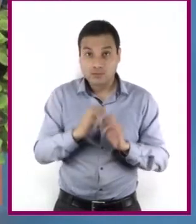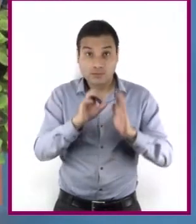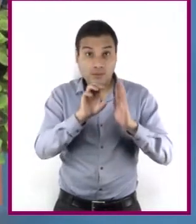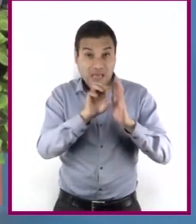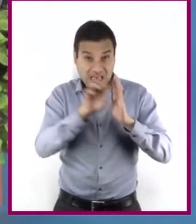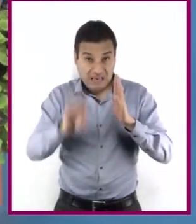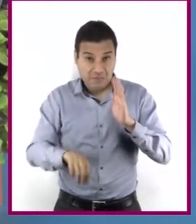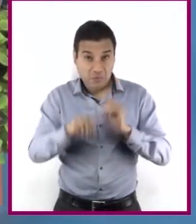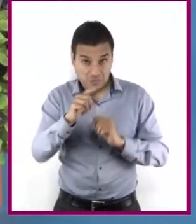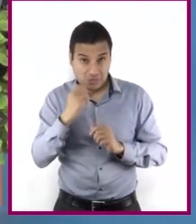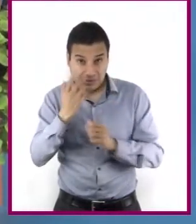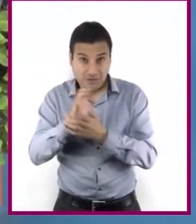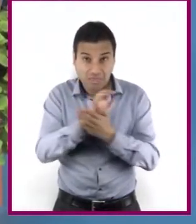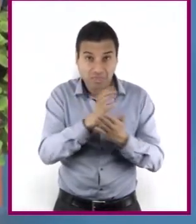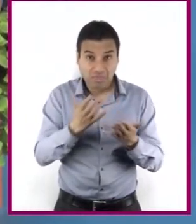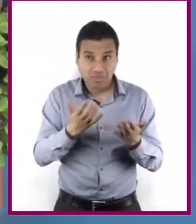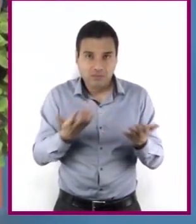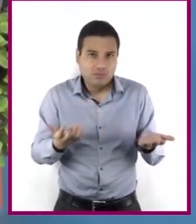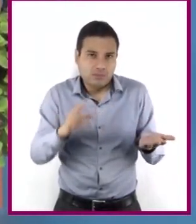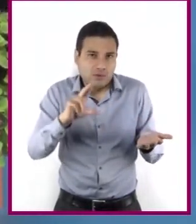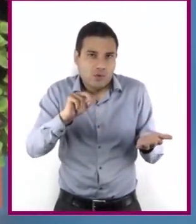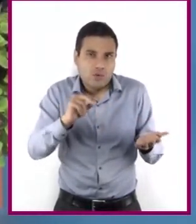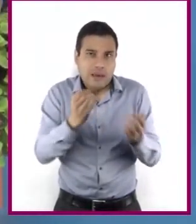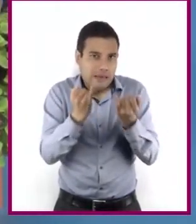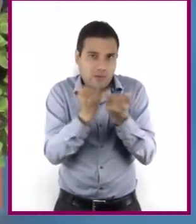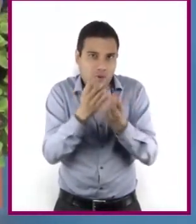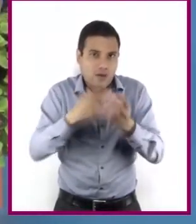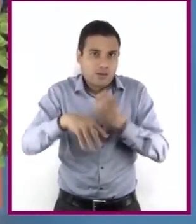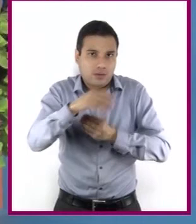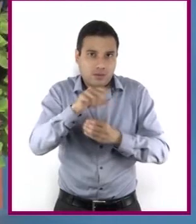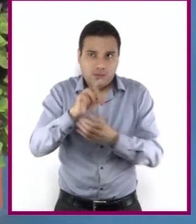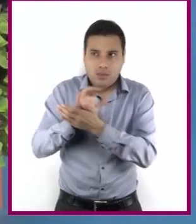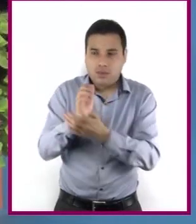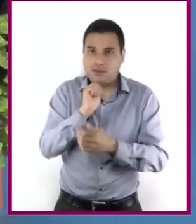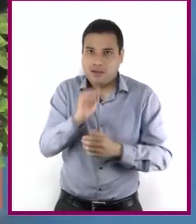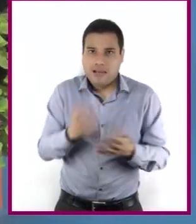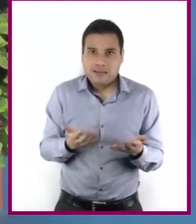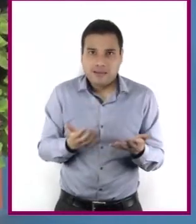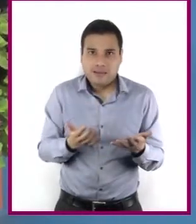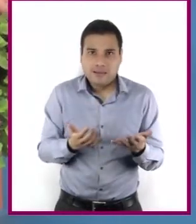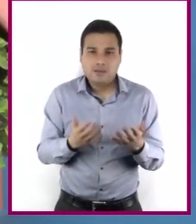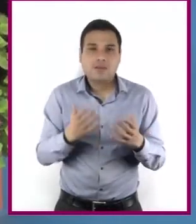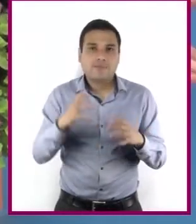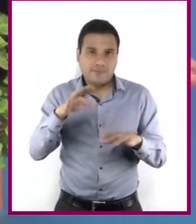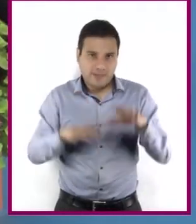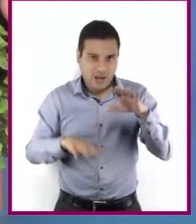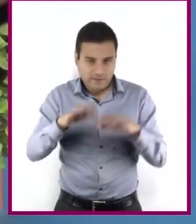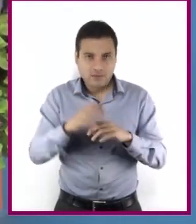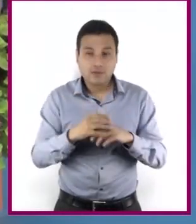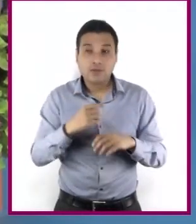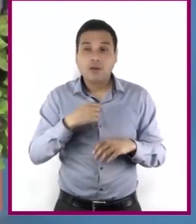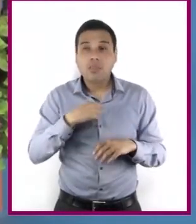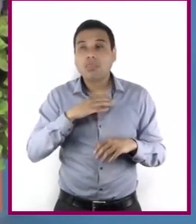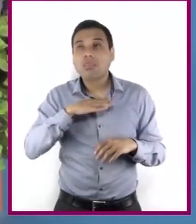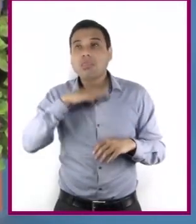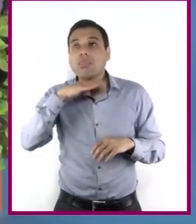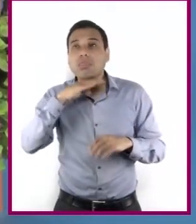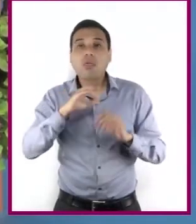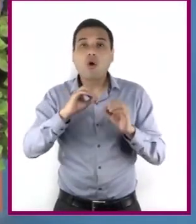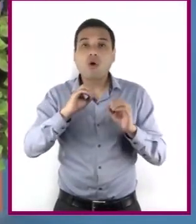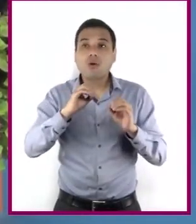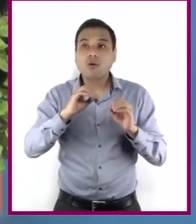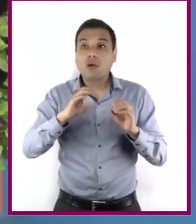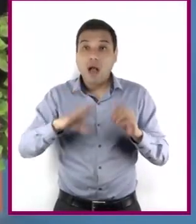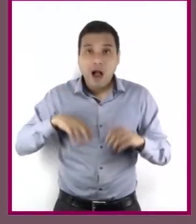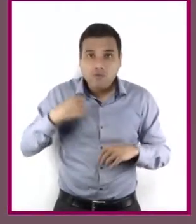que les hagan a ustedes. Evitemos que por desconocimiento o por abuso la discriminación continúe